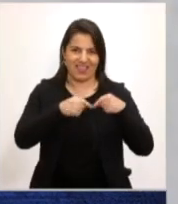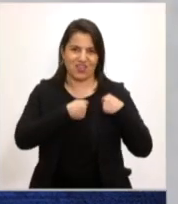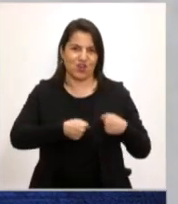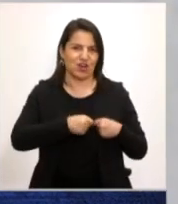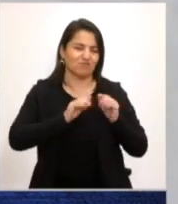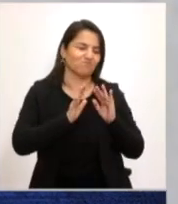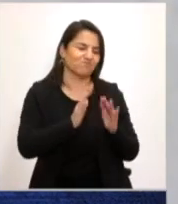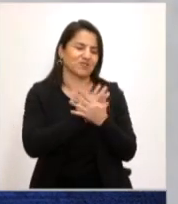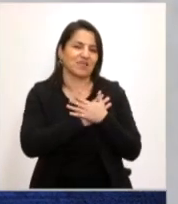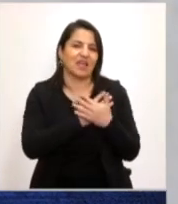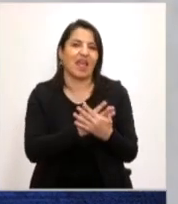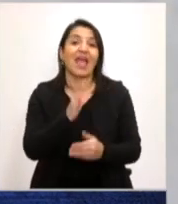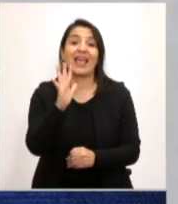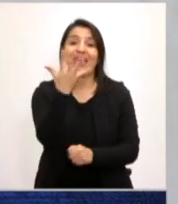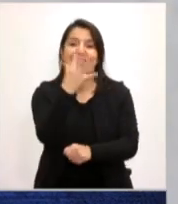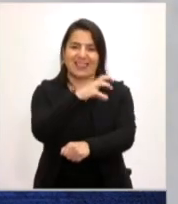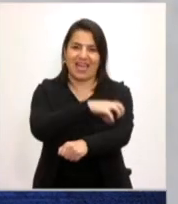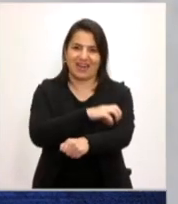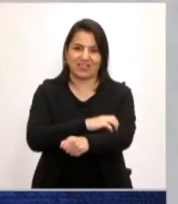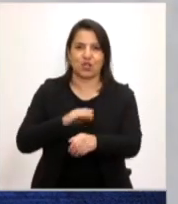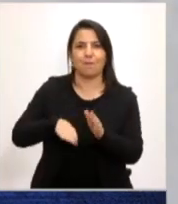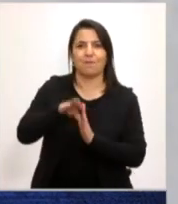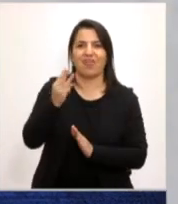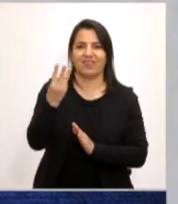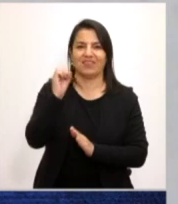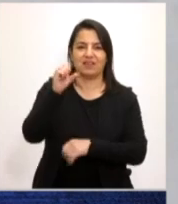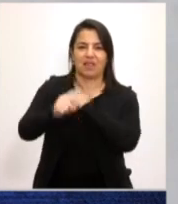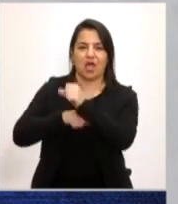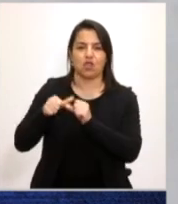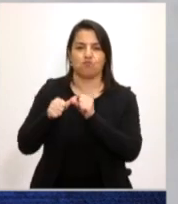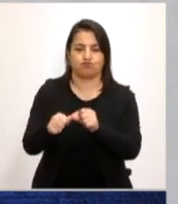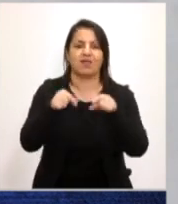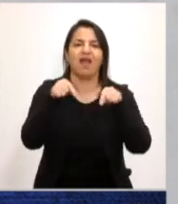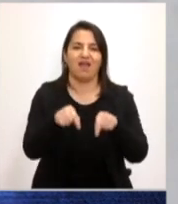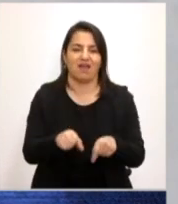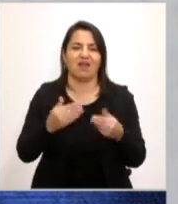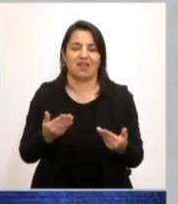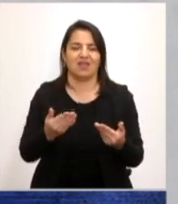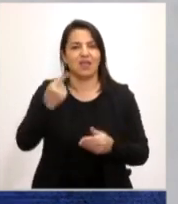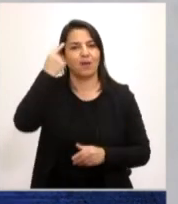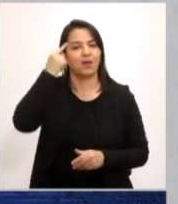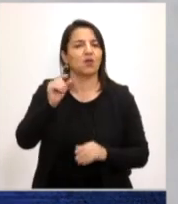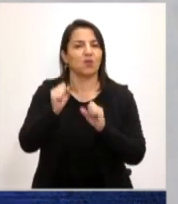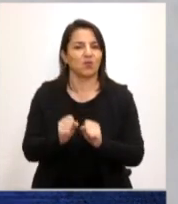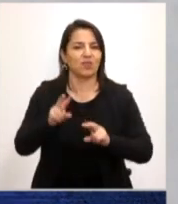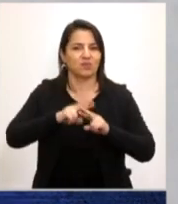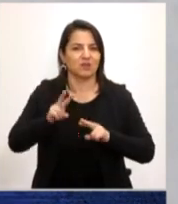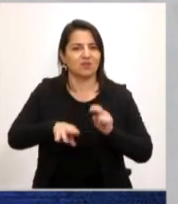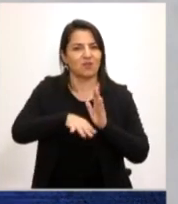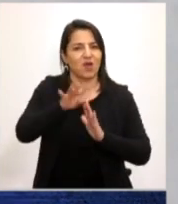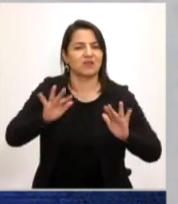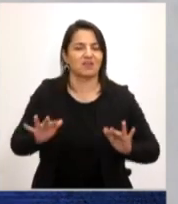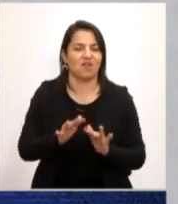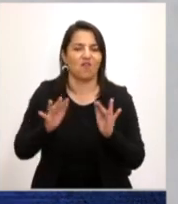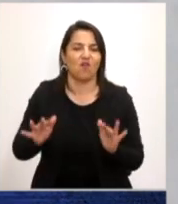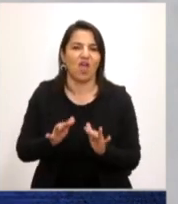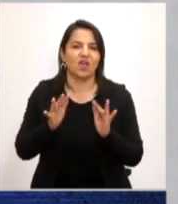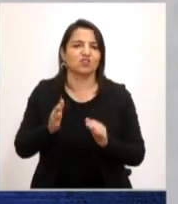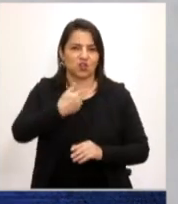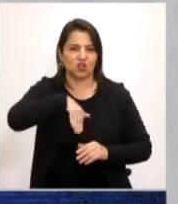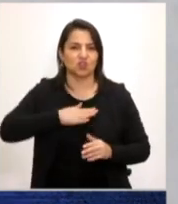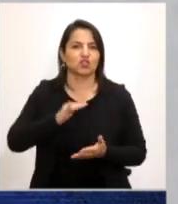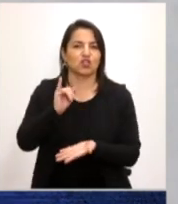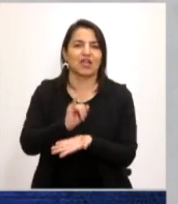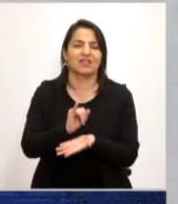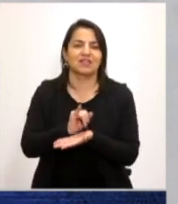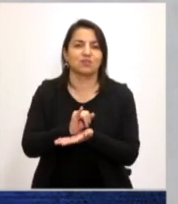quinta región que nos ha albergado por más de 30 años. Sin embargo, creo que aún podemos realizar mayores esfuerzos por ser una institución